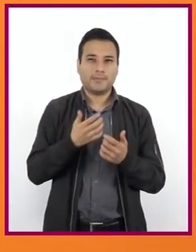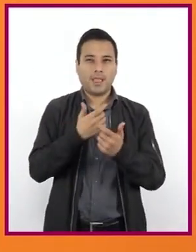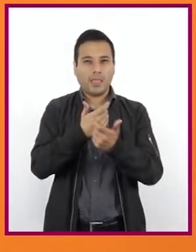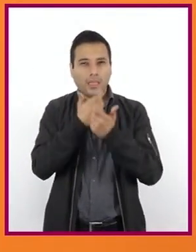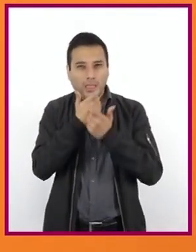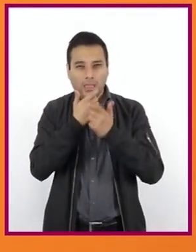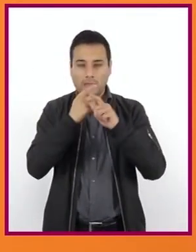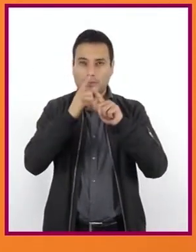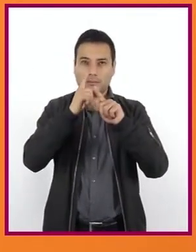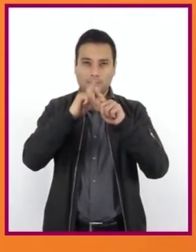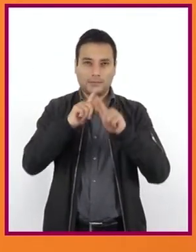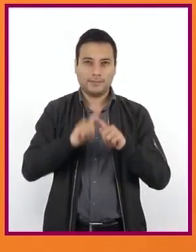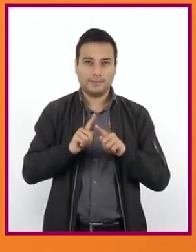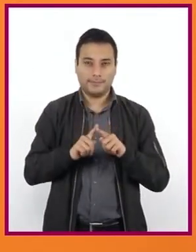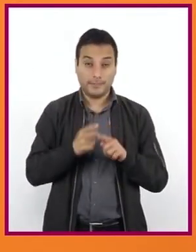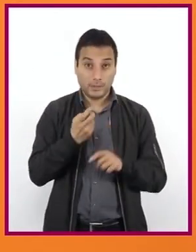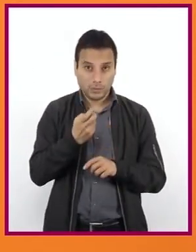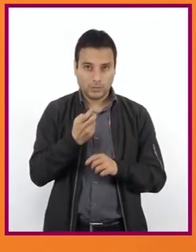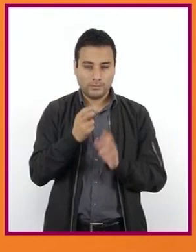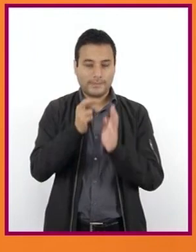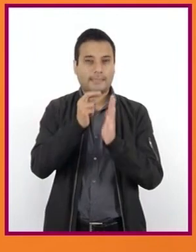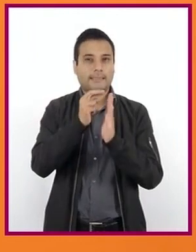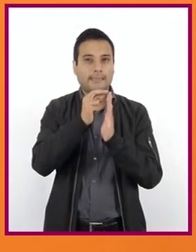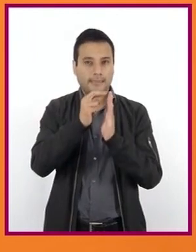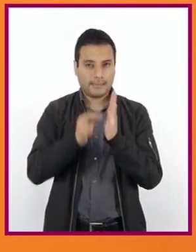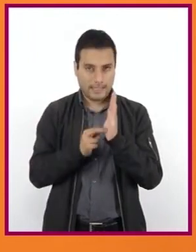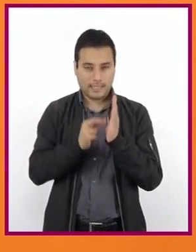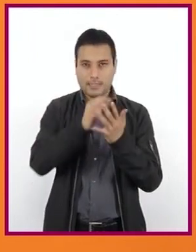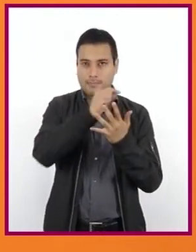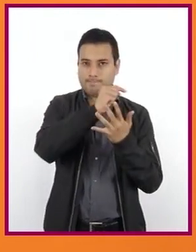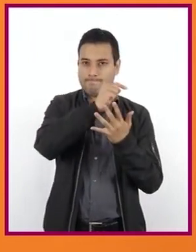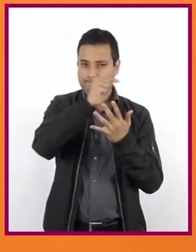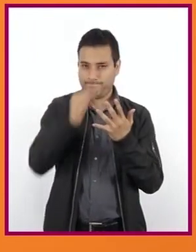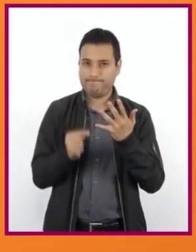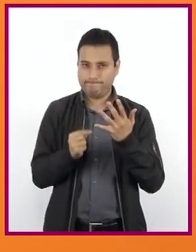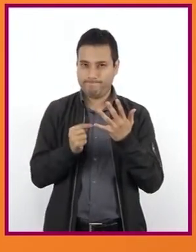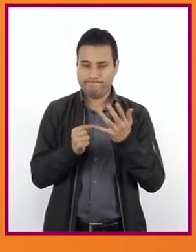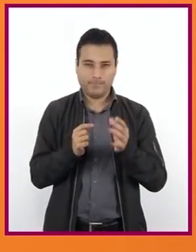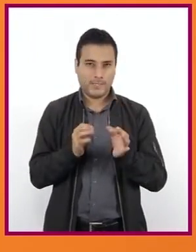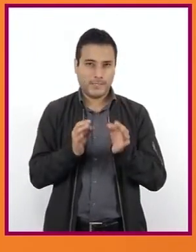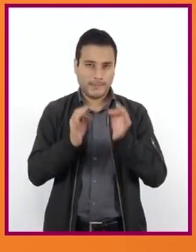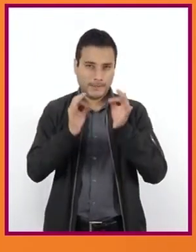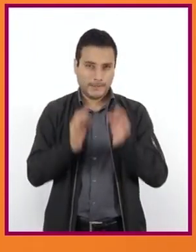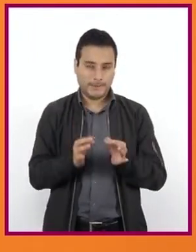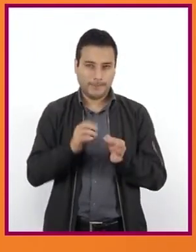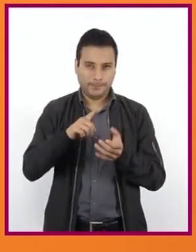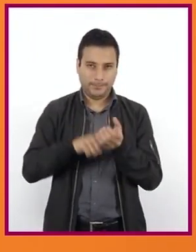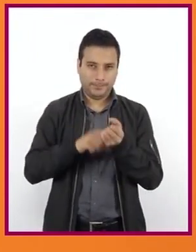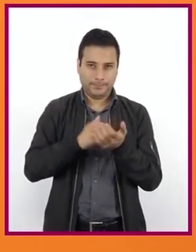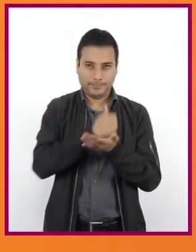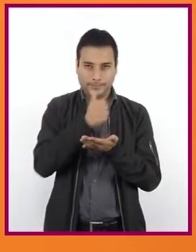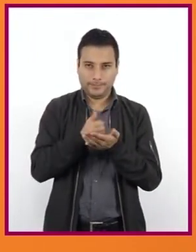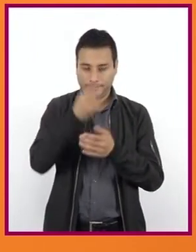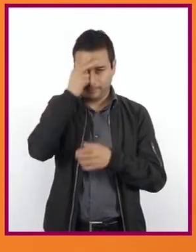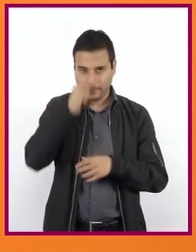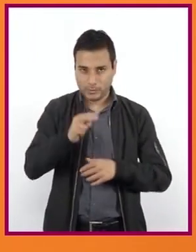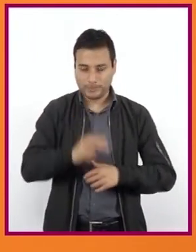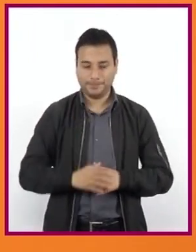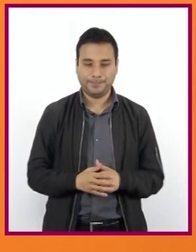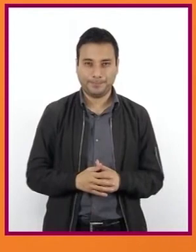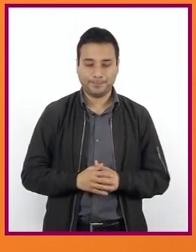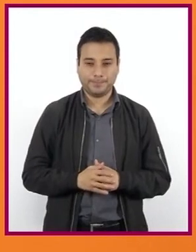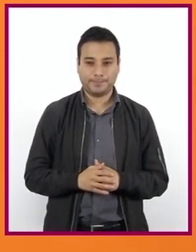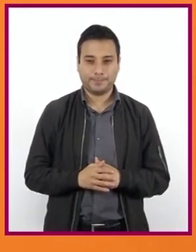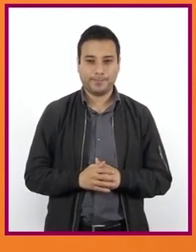diversiones públicas fueron reglamentadas con reformas urbanas en la capital novohispana. Por otra